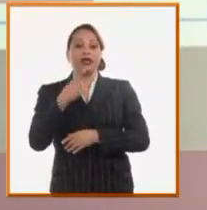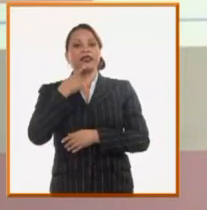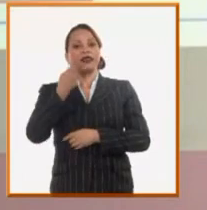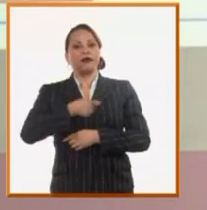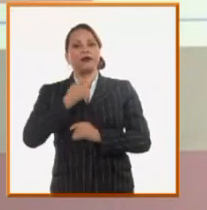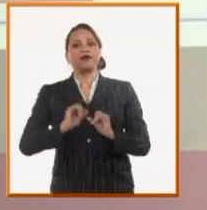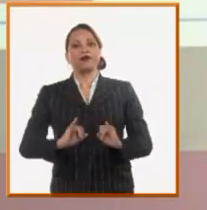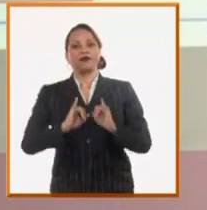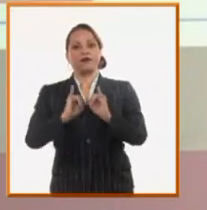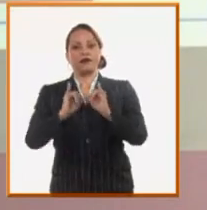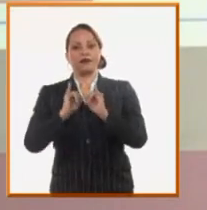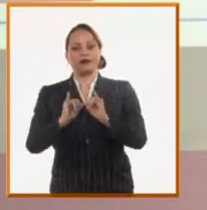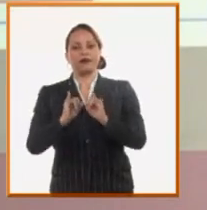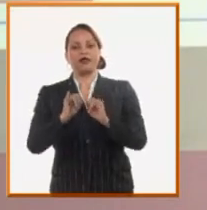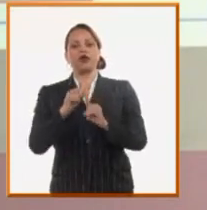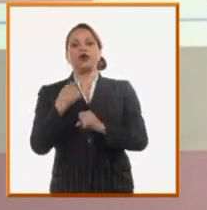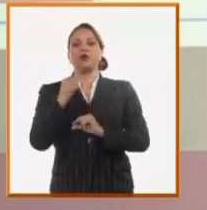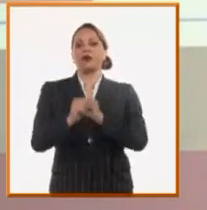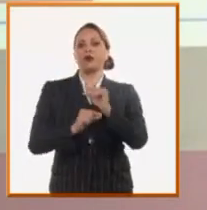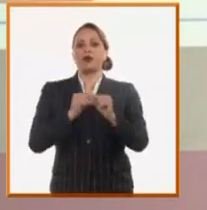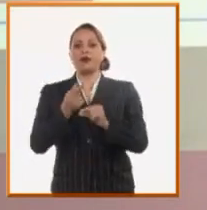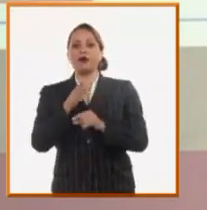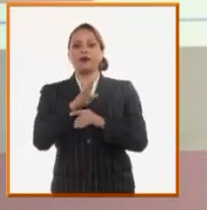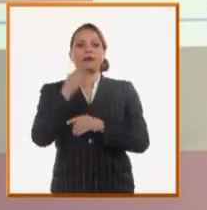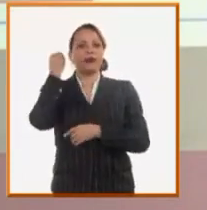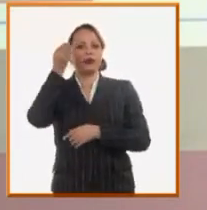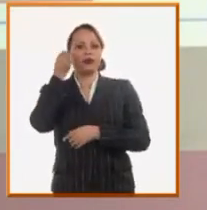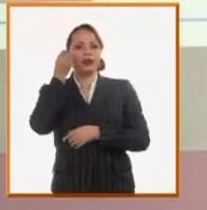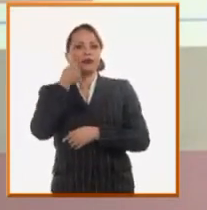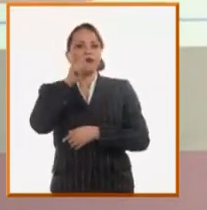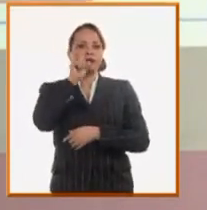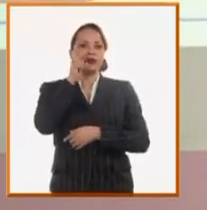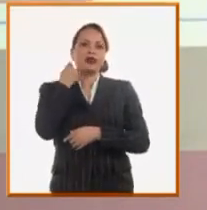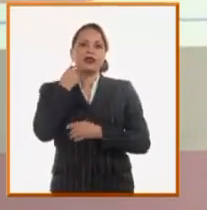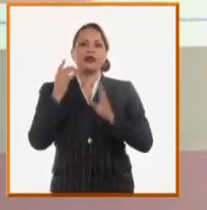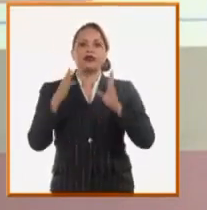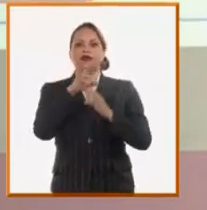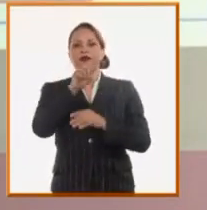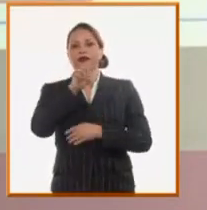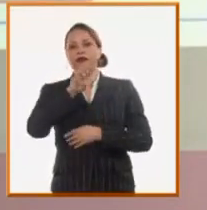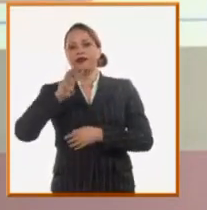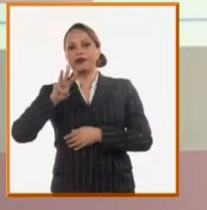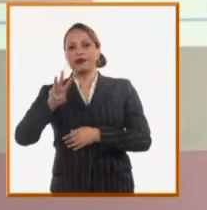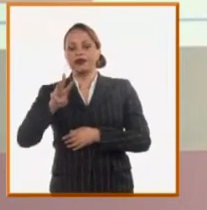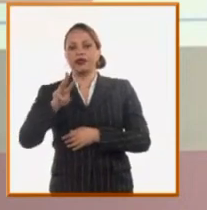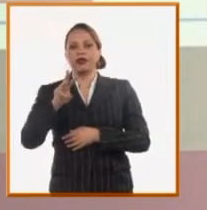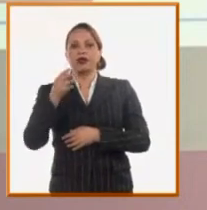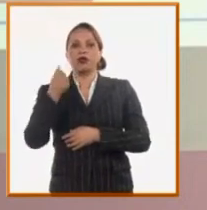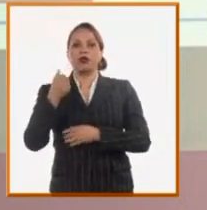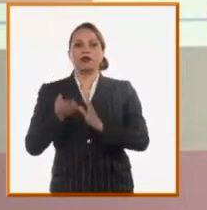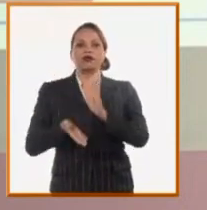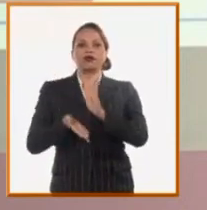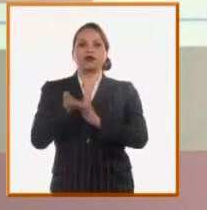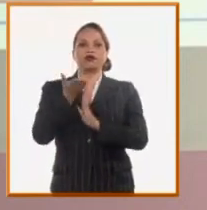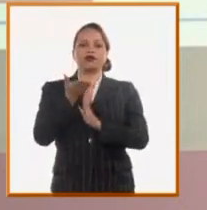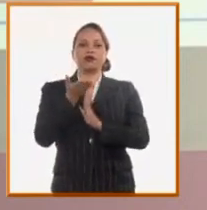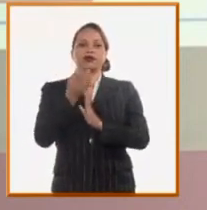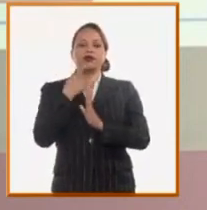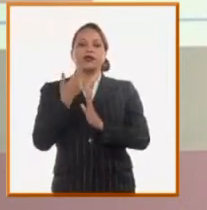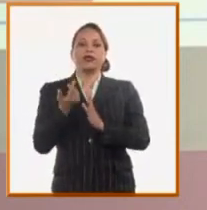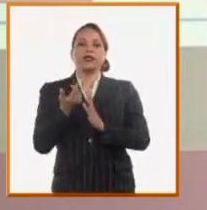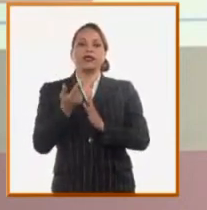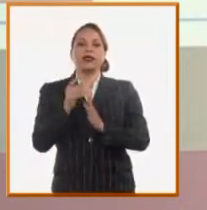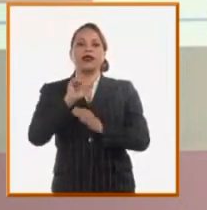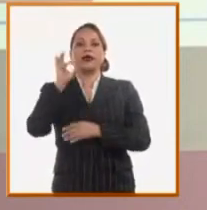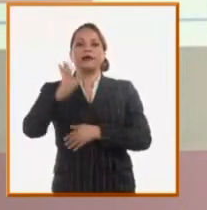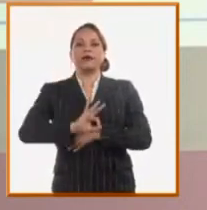Informarles que estamos estimando concluir el año 2023 con una inflación minorista, o sea, el